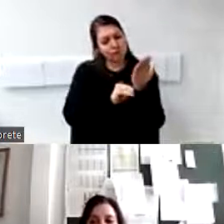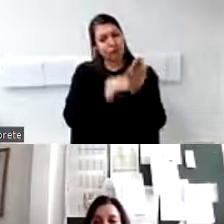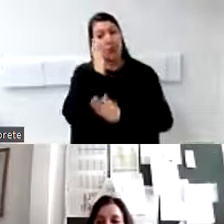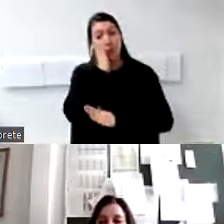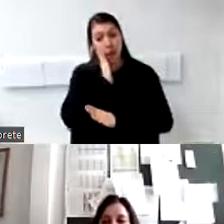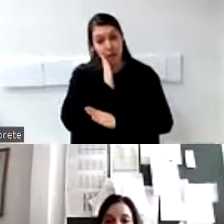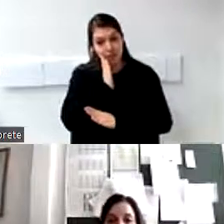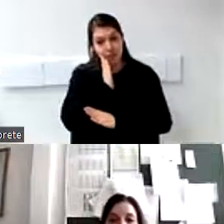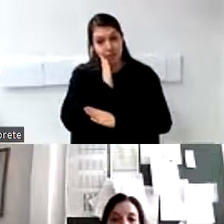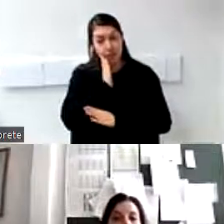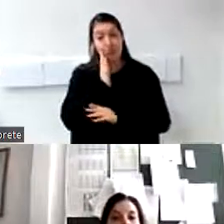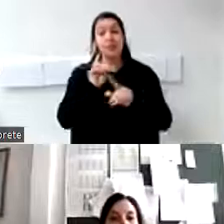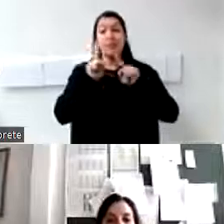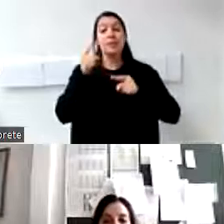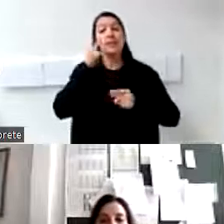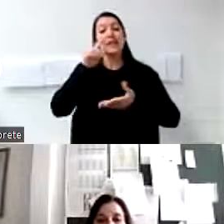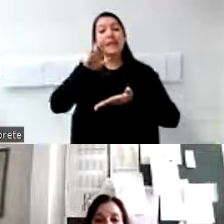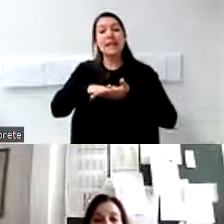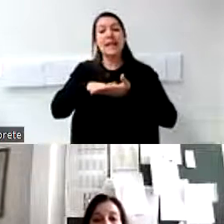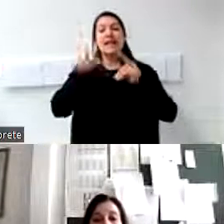Los certificados de capacitación